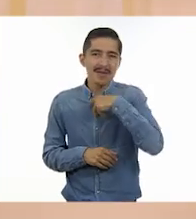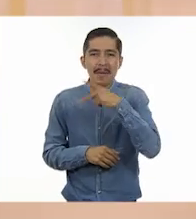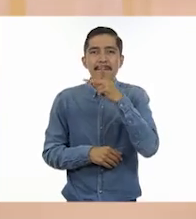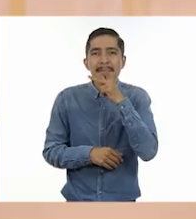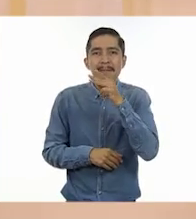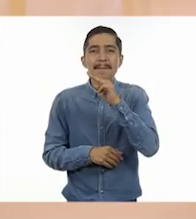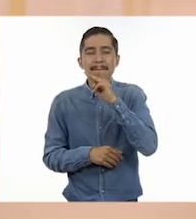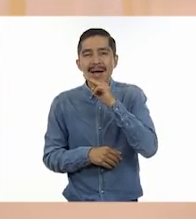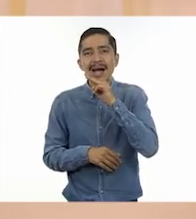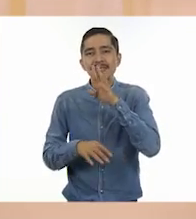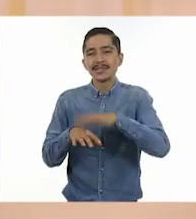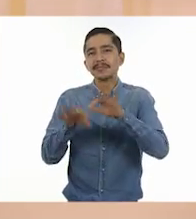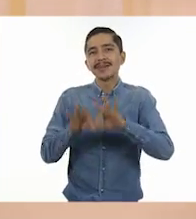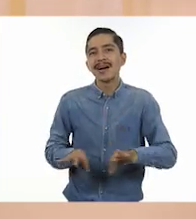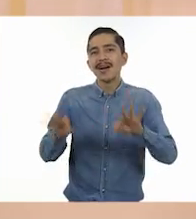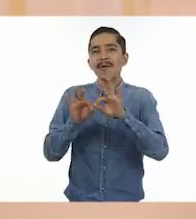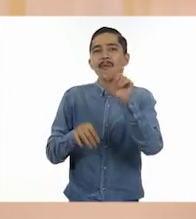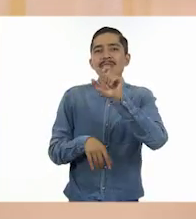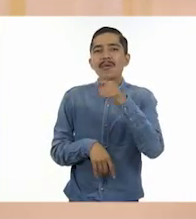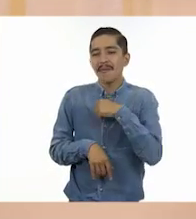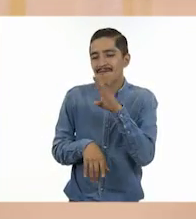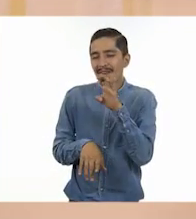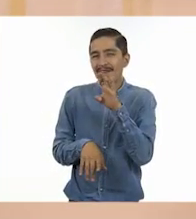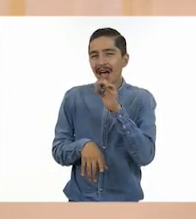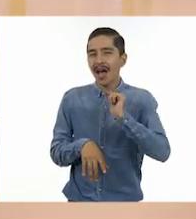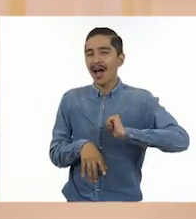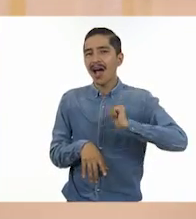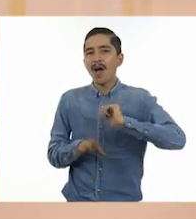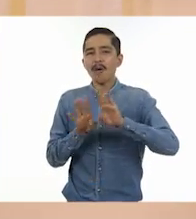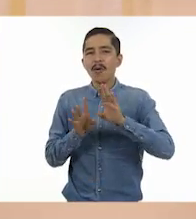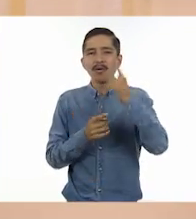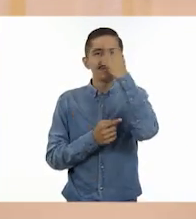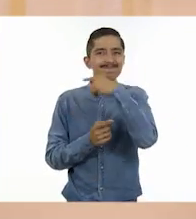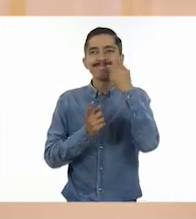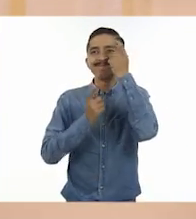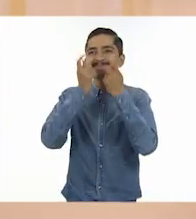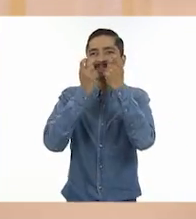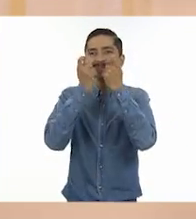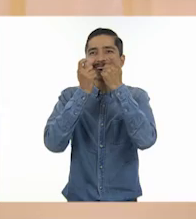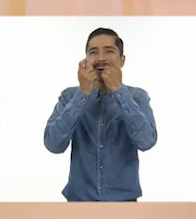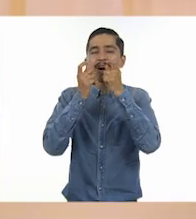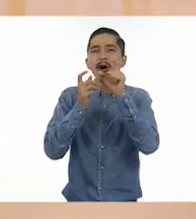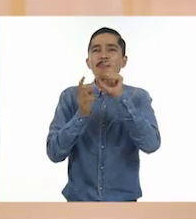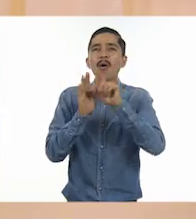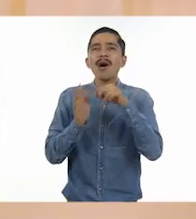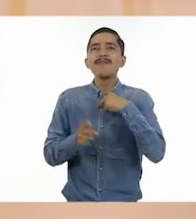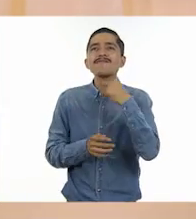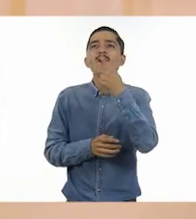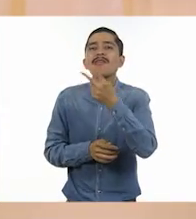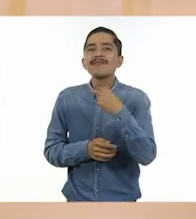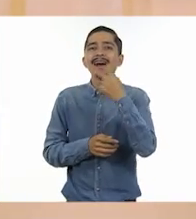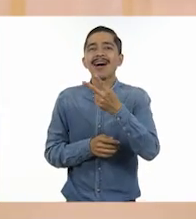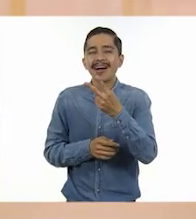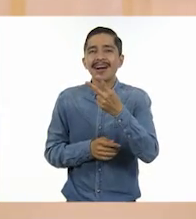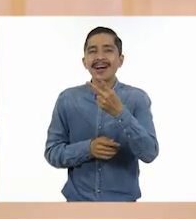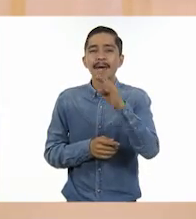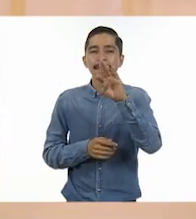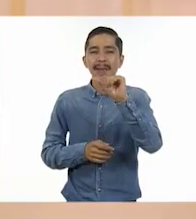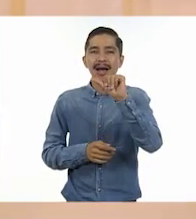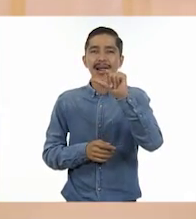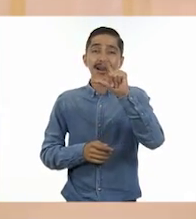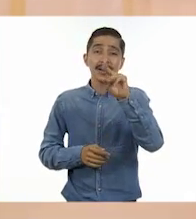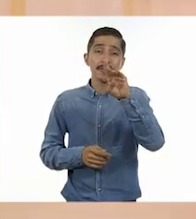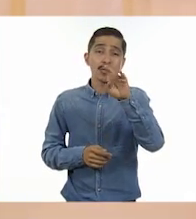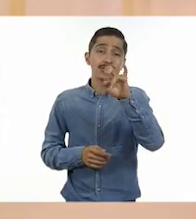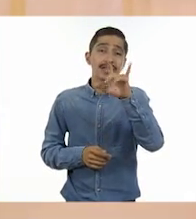atesoran muchos detalles de mi primera infancia, en especial mis gestos, mis balbuceos, que ahora entiendo que así se les llama a los primeros